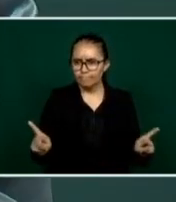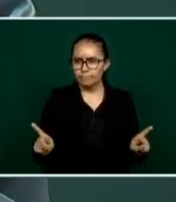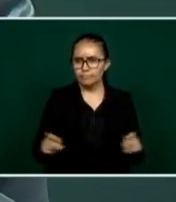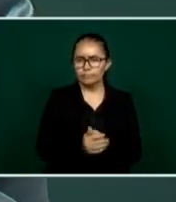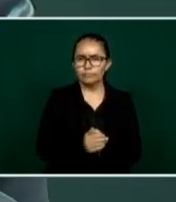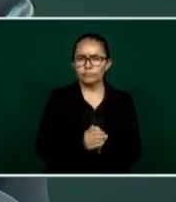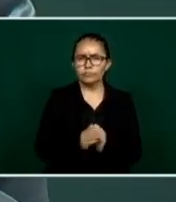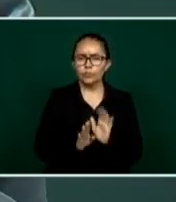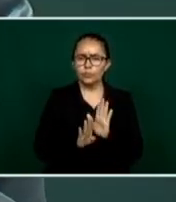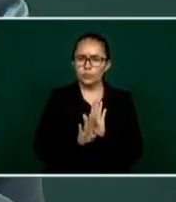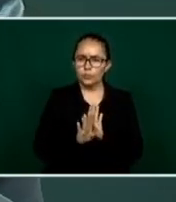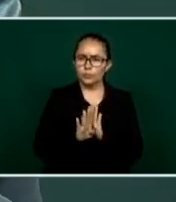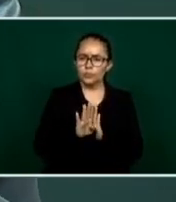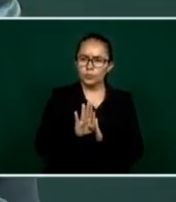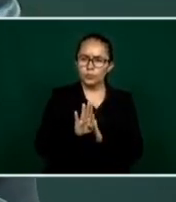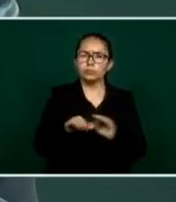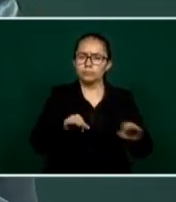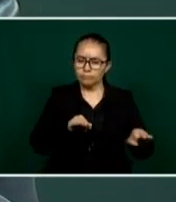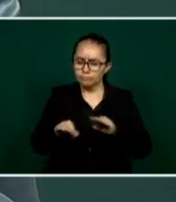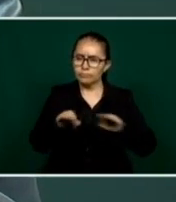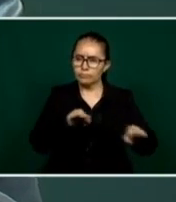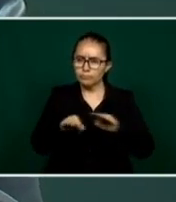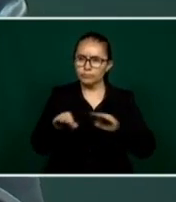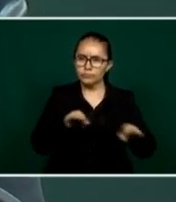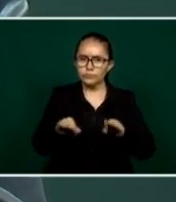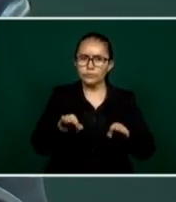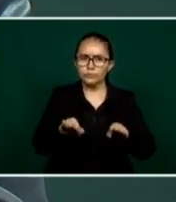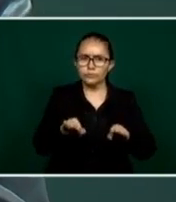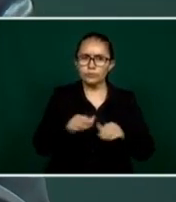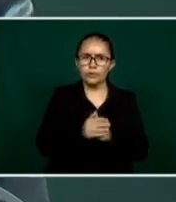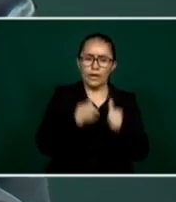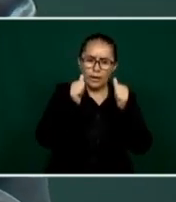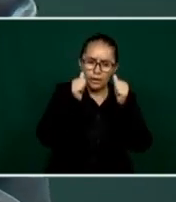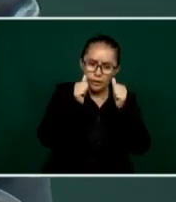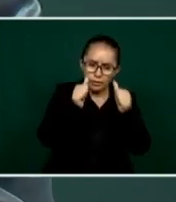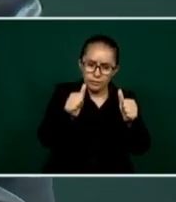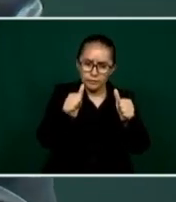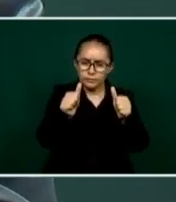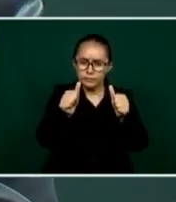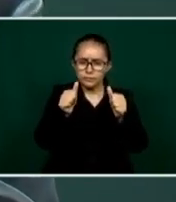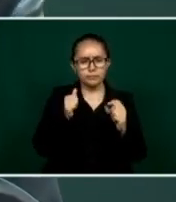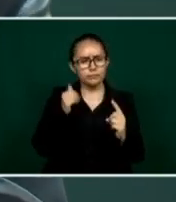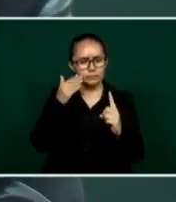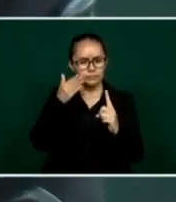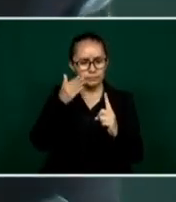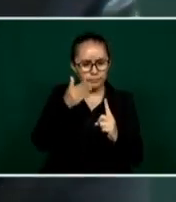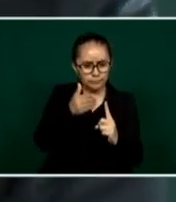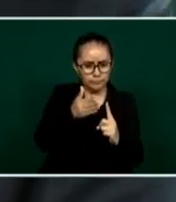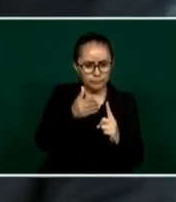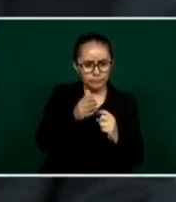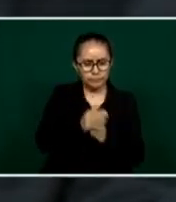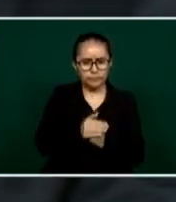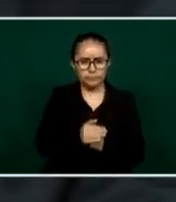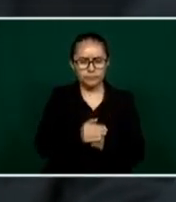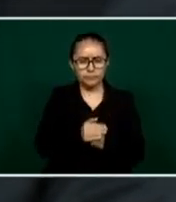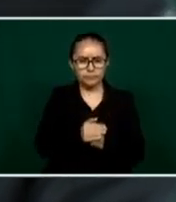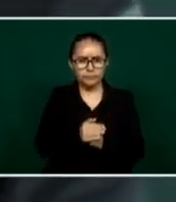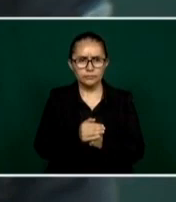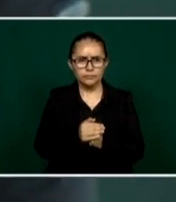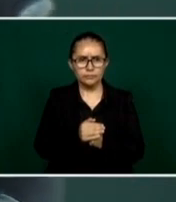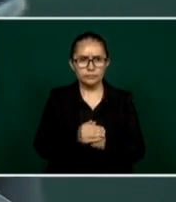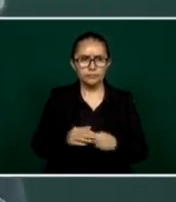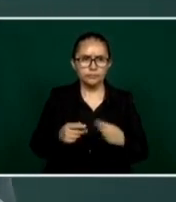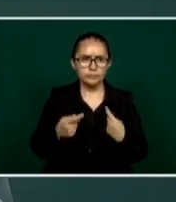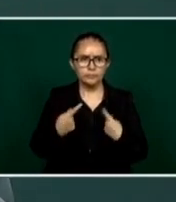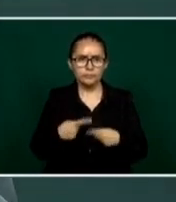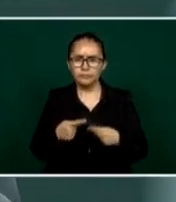mejorar las condiciones de vida y de trabajo, atender las causas que originan la inseguridad